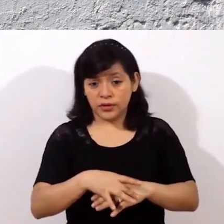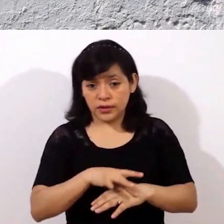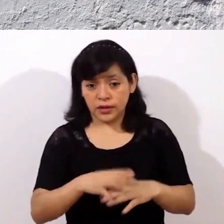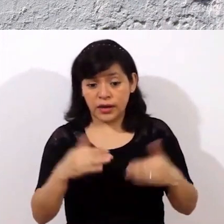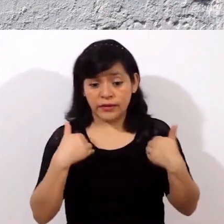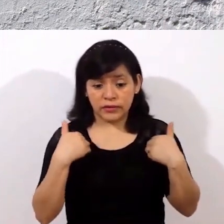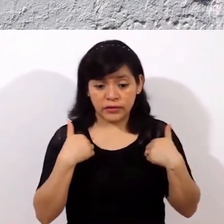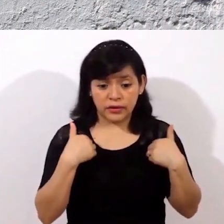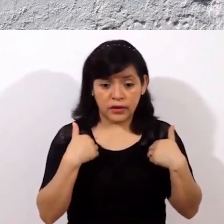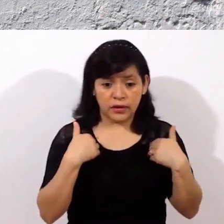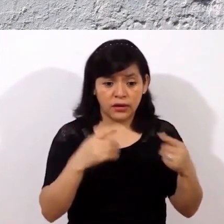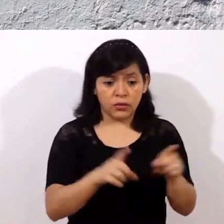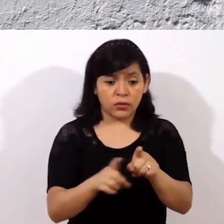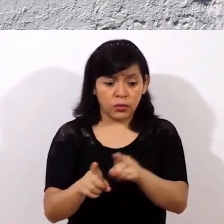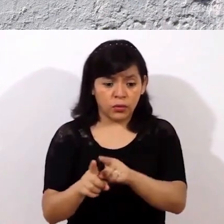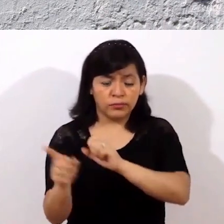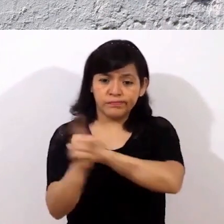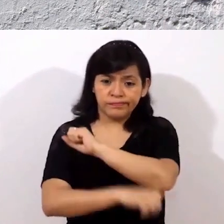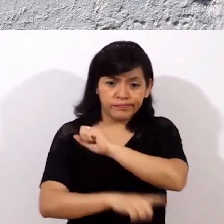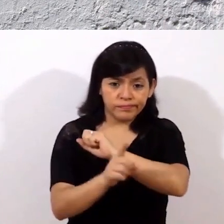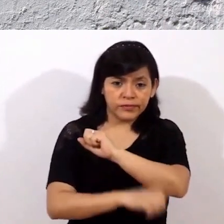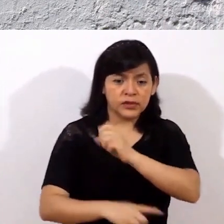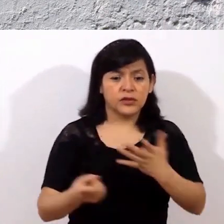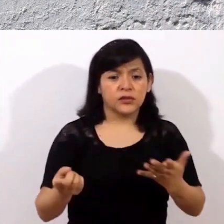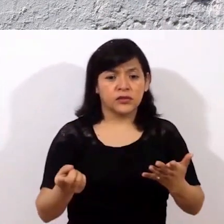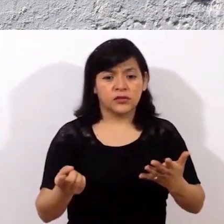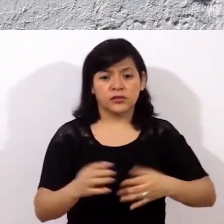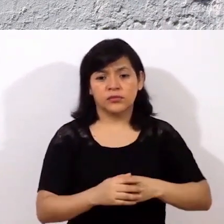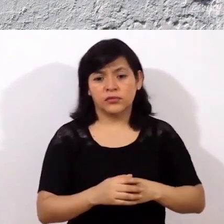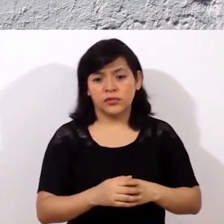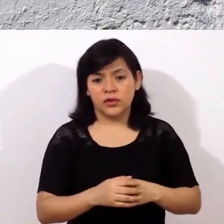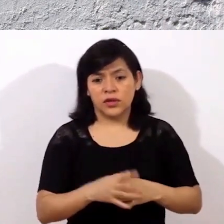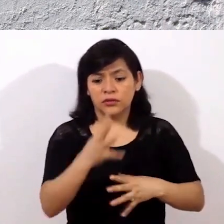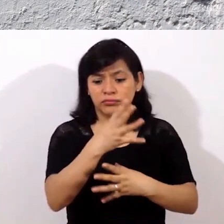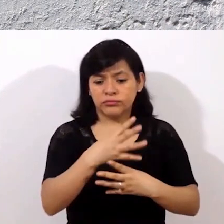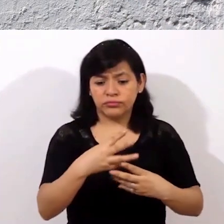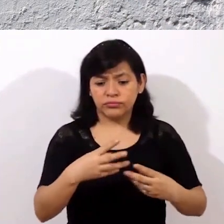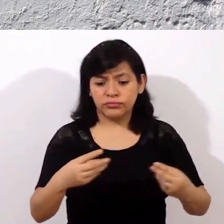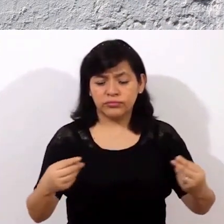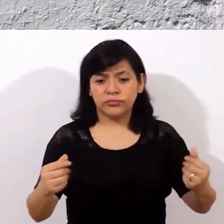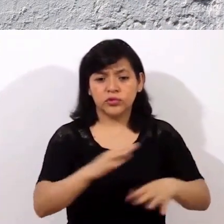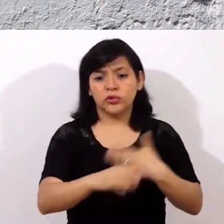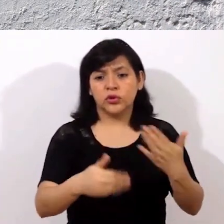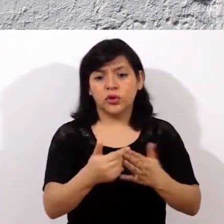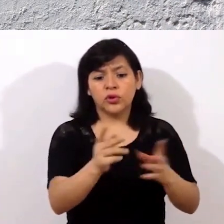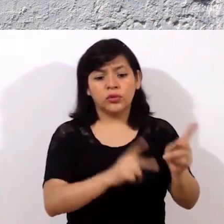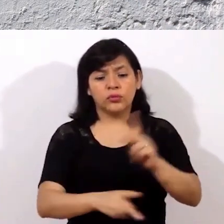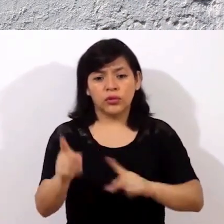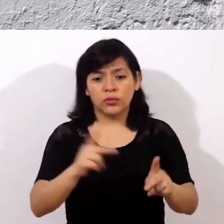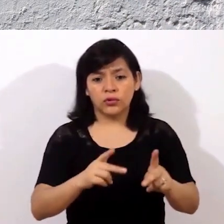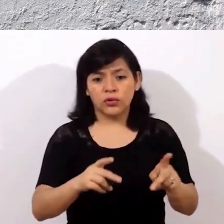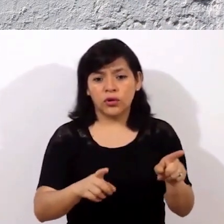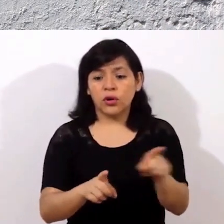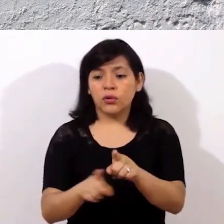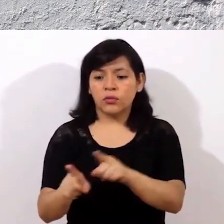tendrá consecuencias. Se enlutará la tierra, se extenuará todo morador de ella, con las aves del